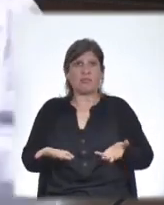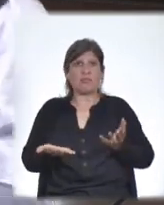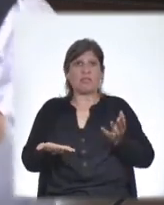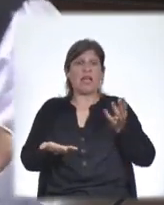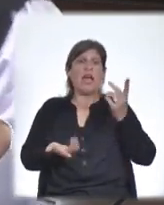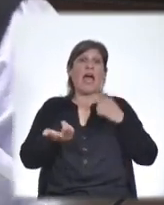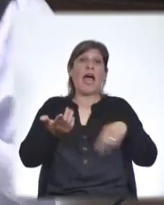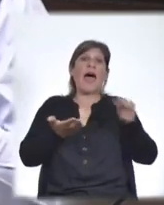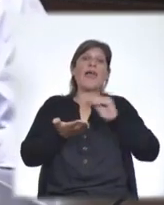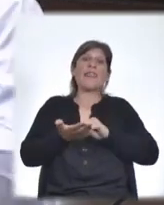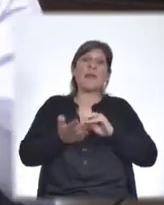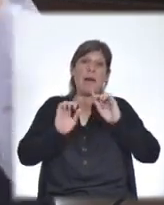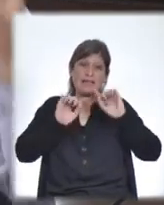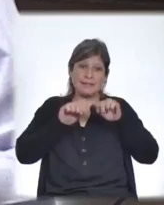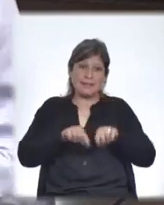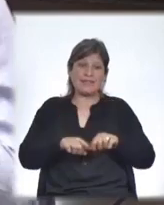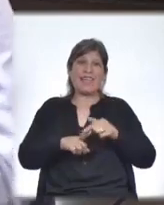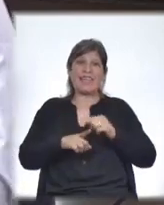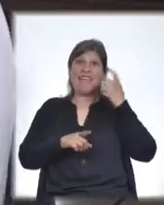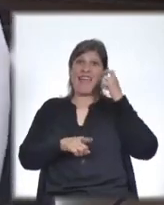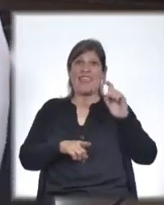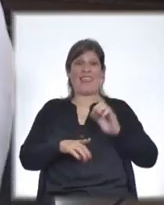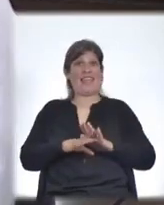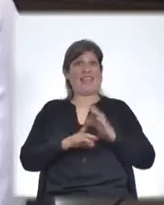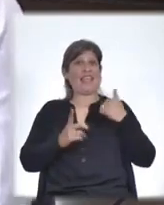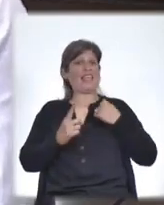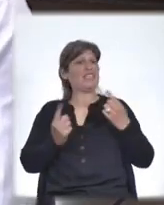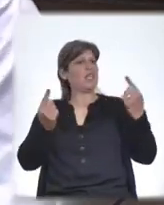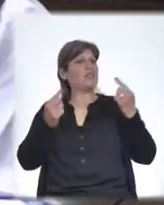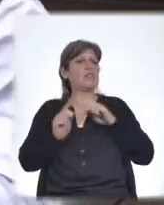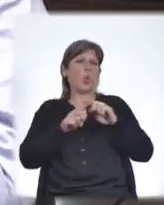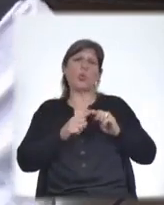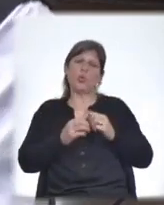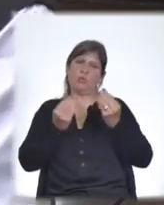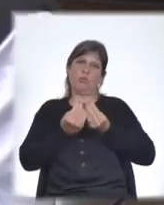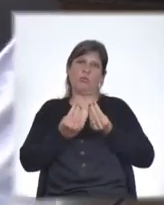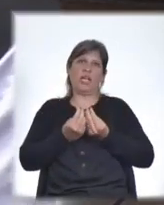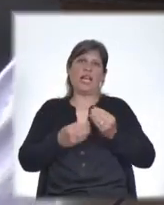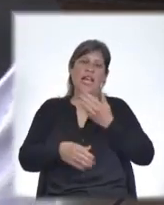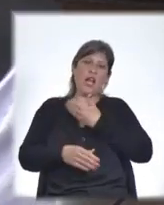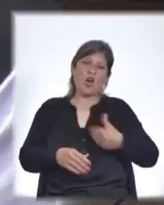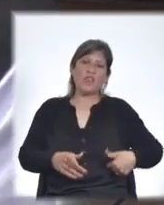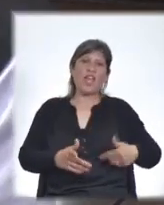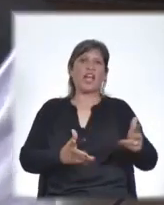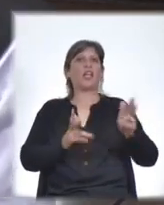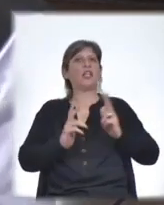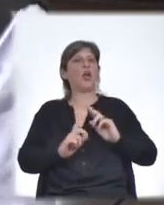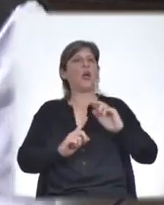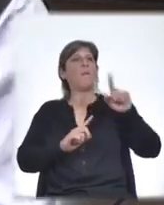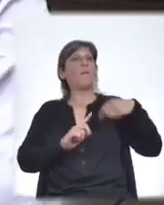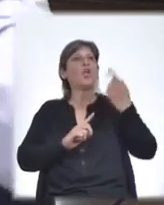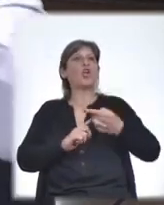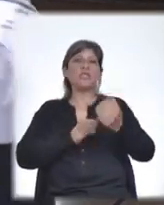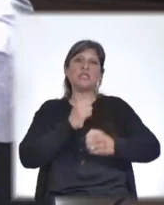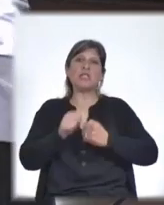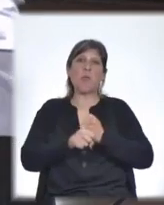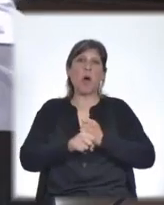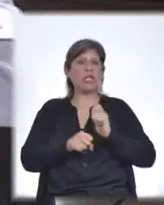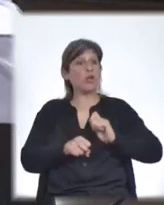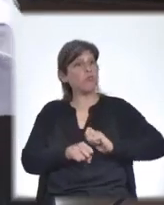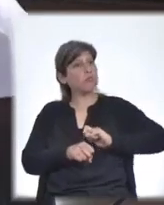Según además esta gran idea, porque esto se debatió muchísimo, el gobierno nos dice que para el año próximo va a